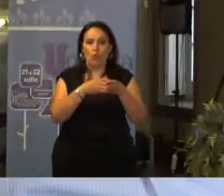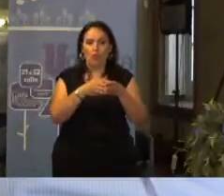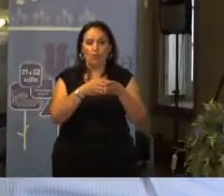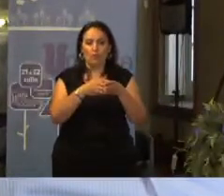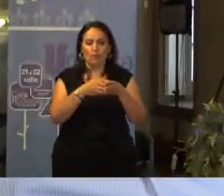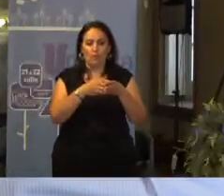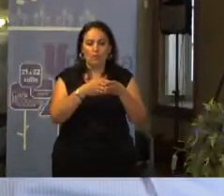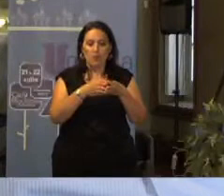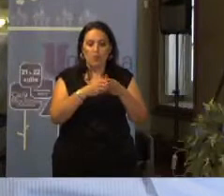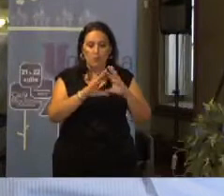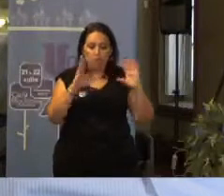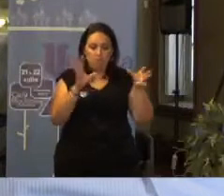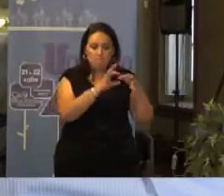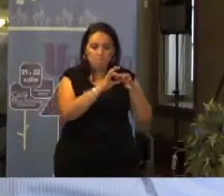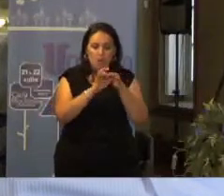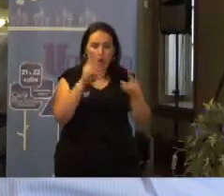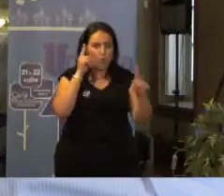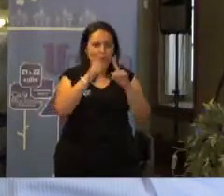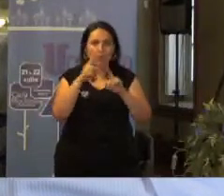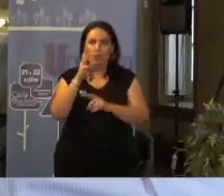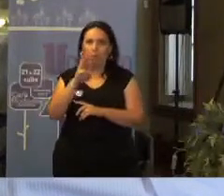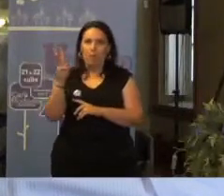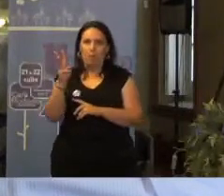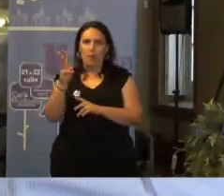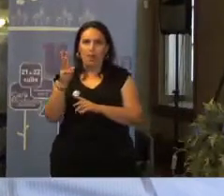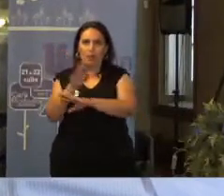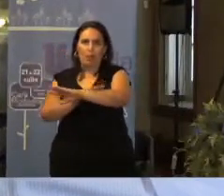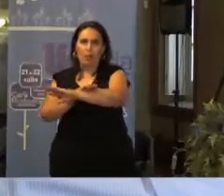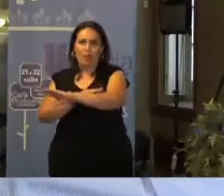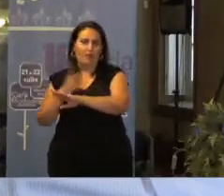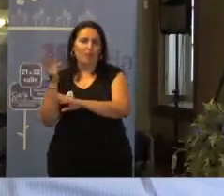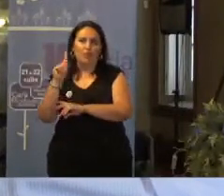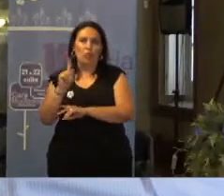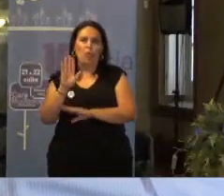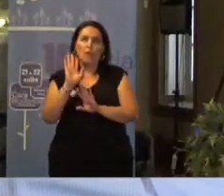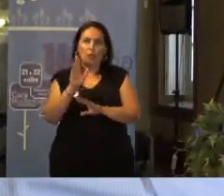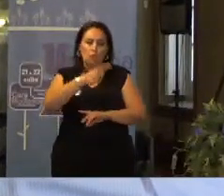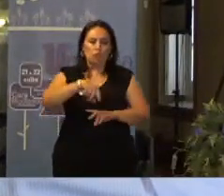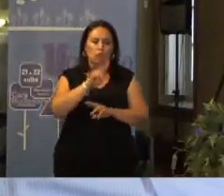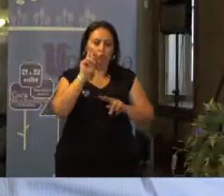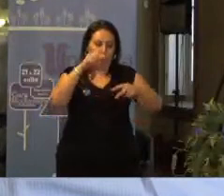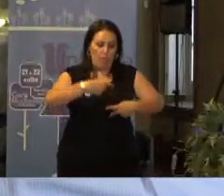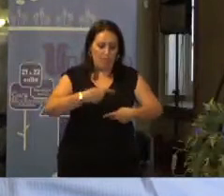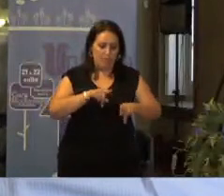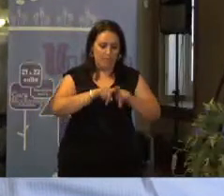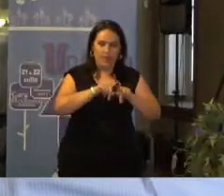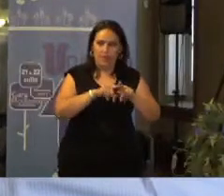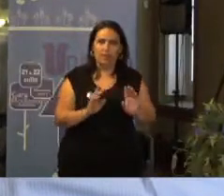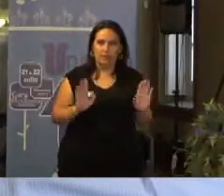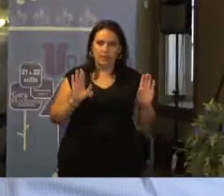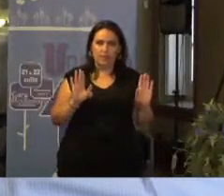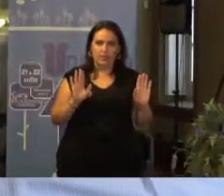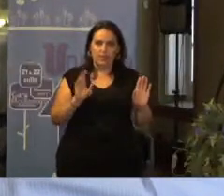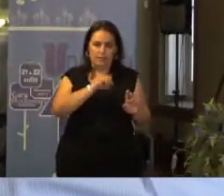PP. Agora, eu creo que é fundamental facer autocríticas. E entón, pois, por